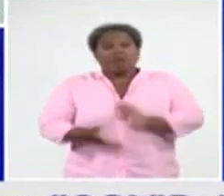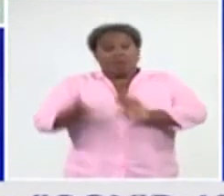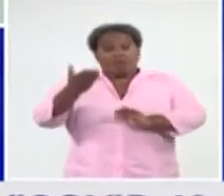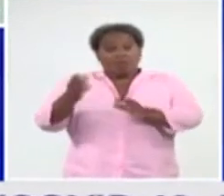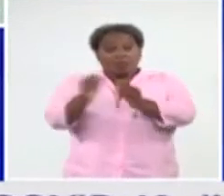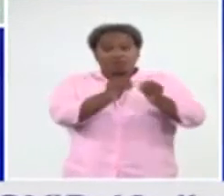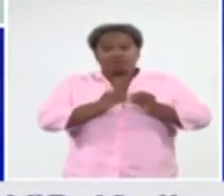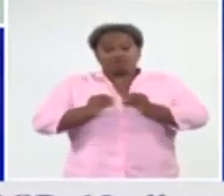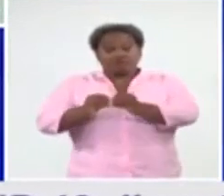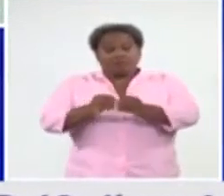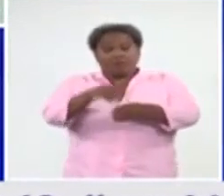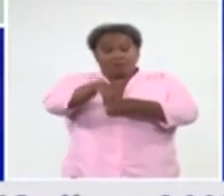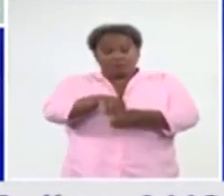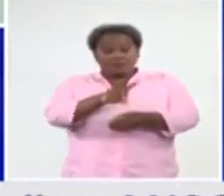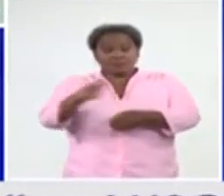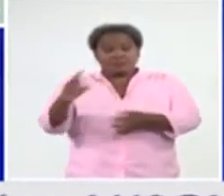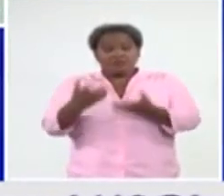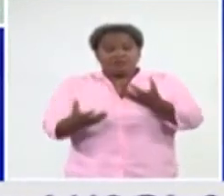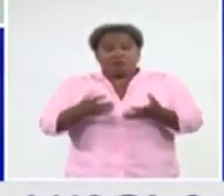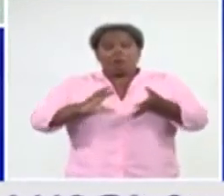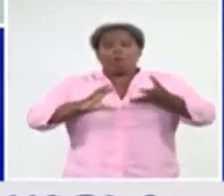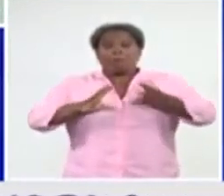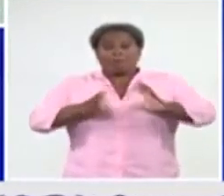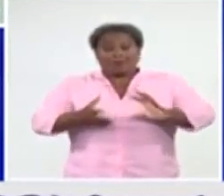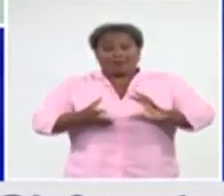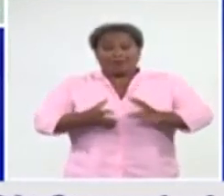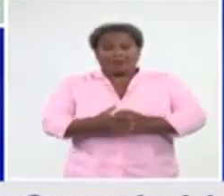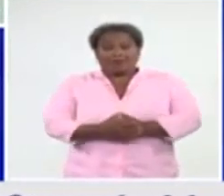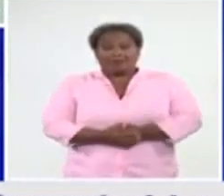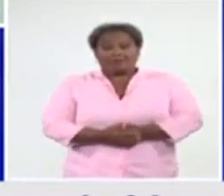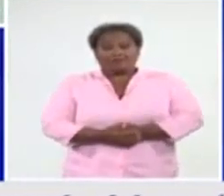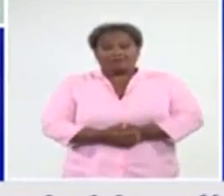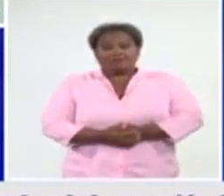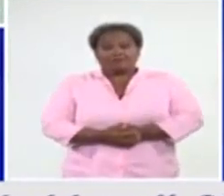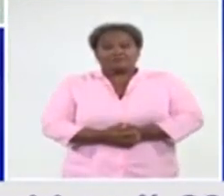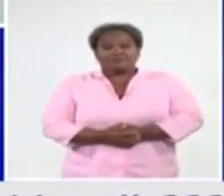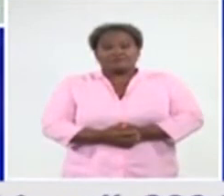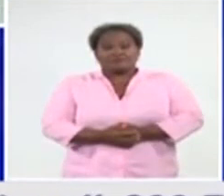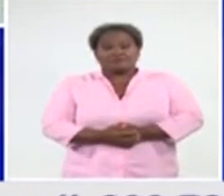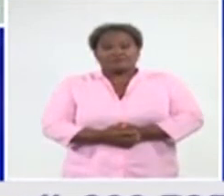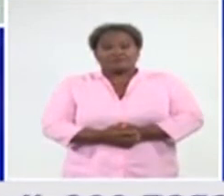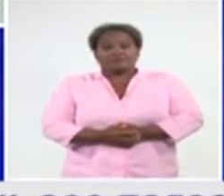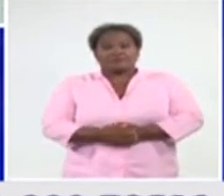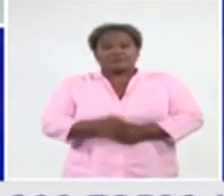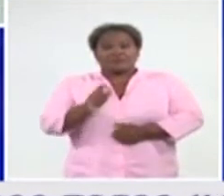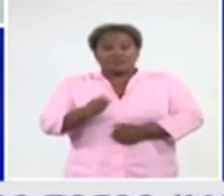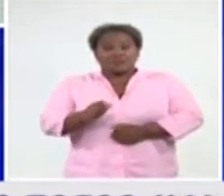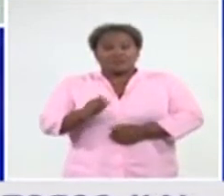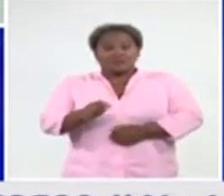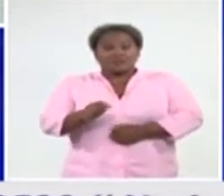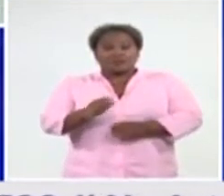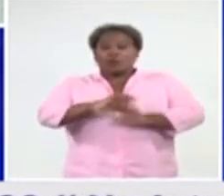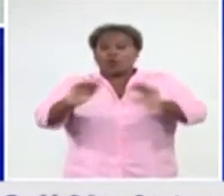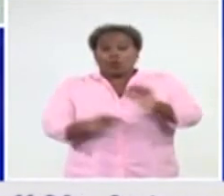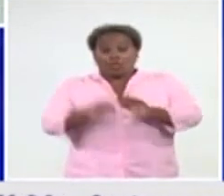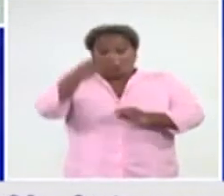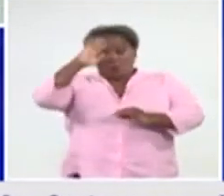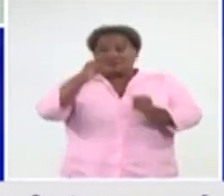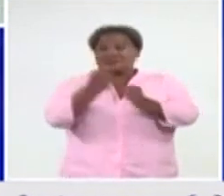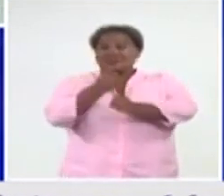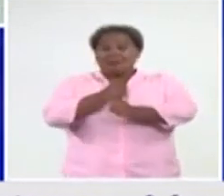transmisión, muy compleja la situación. Se trabaja, como en todo el país, se trabaja